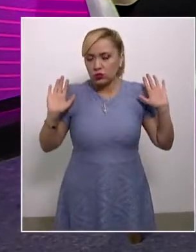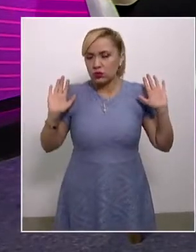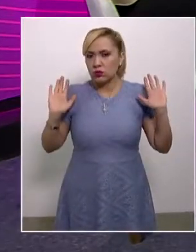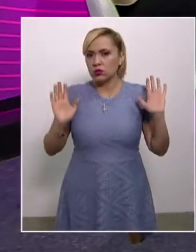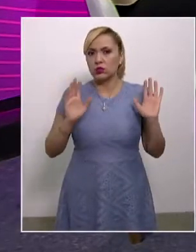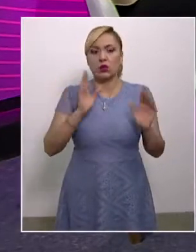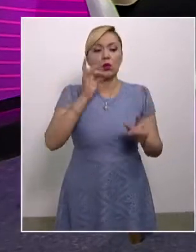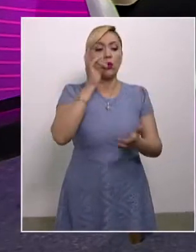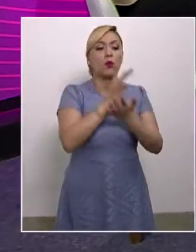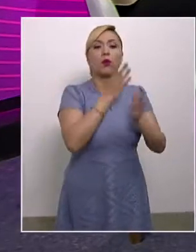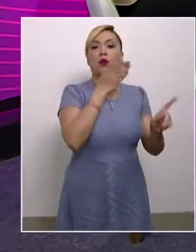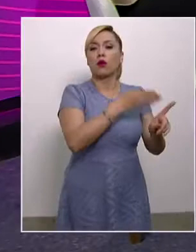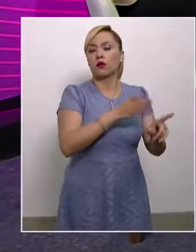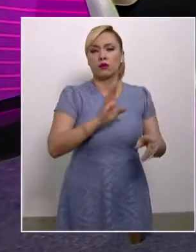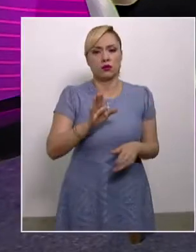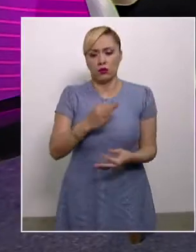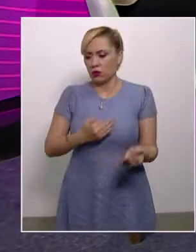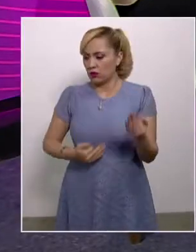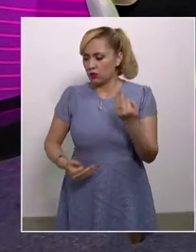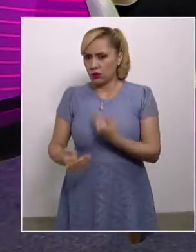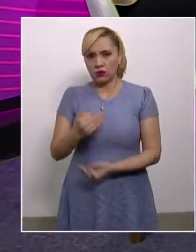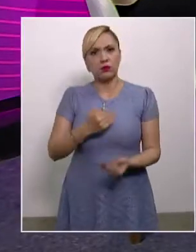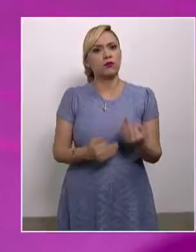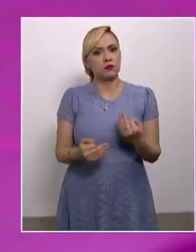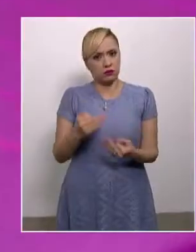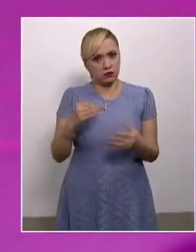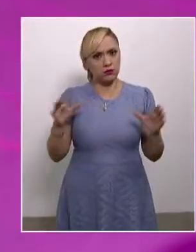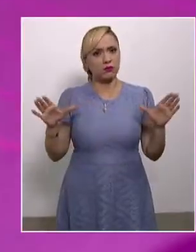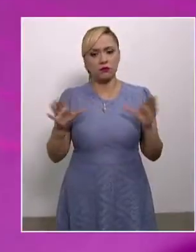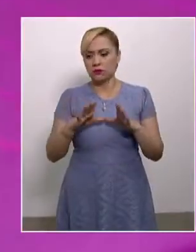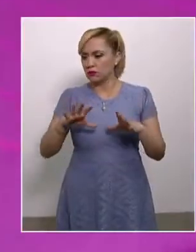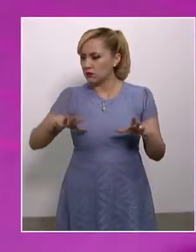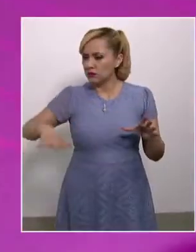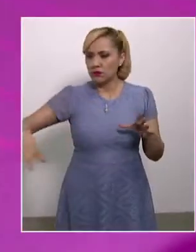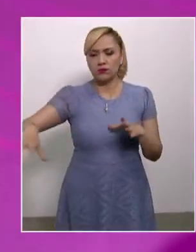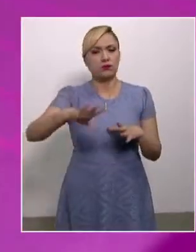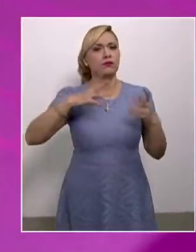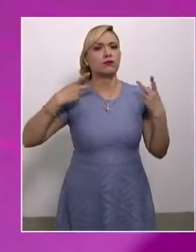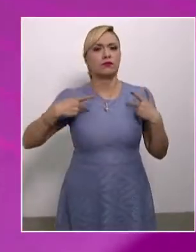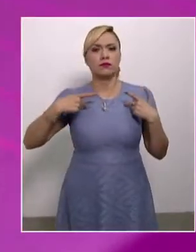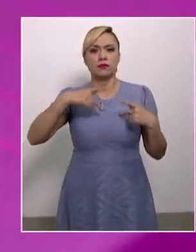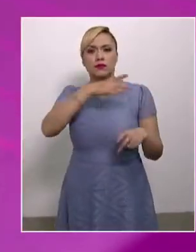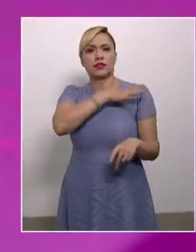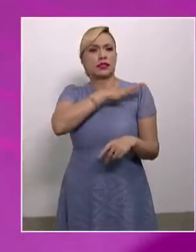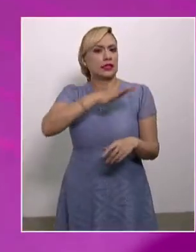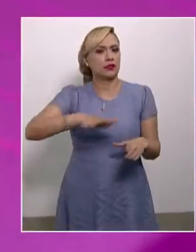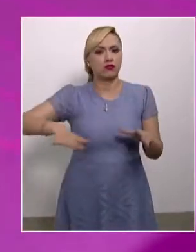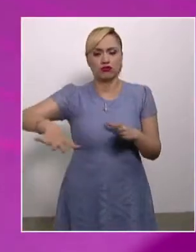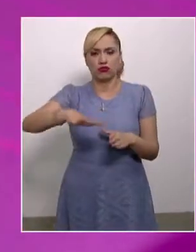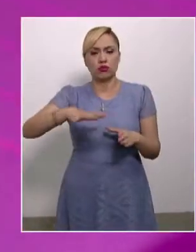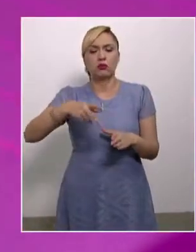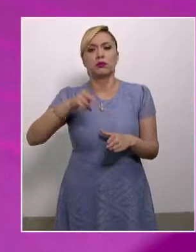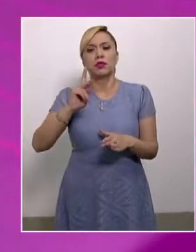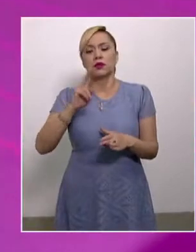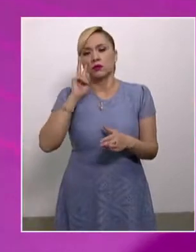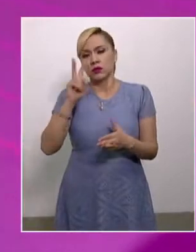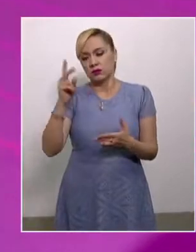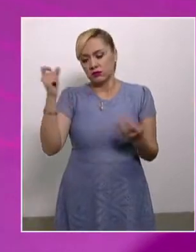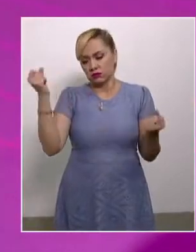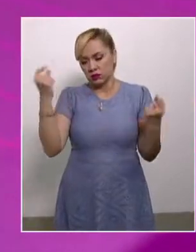nos da el tema de que no nos enfocamos en una población específica, sino que atendemos en general, pero obviamente nuestros datos